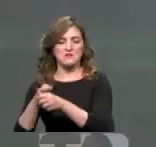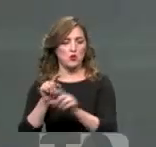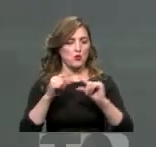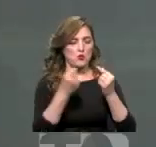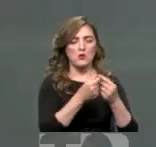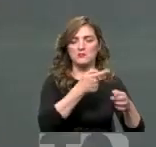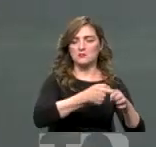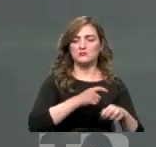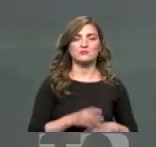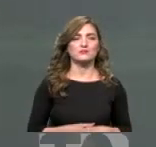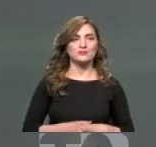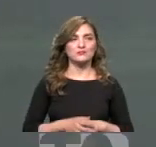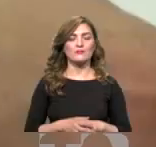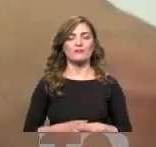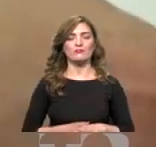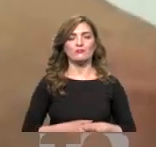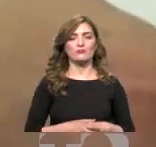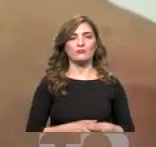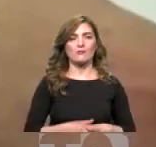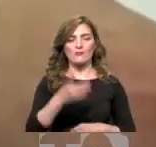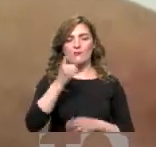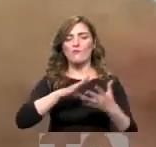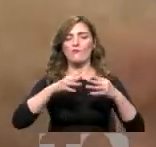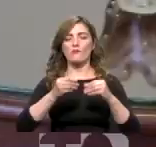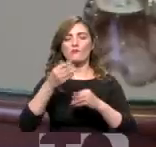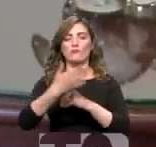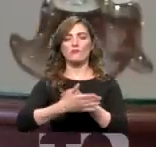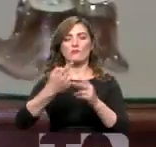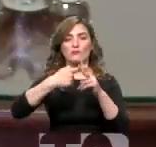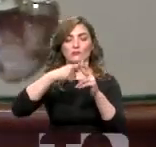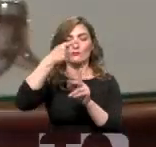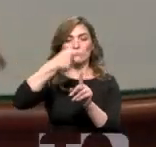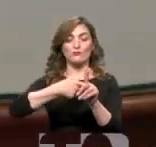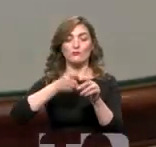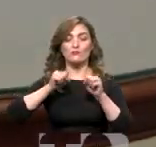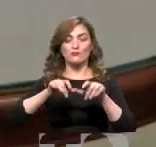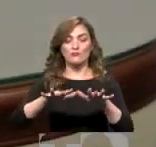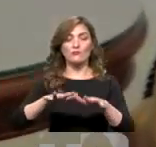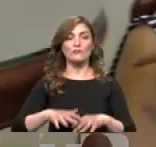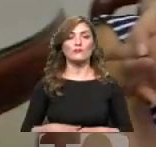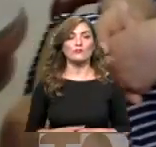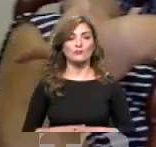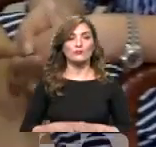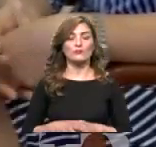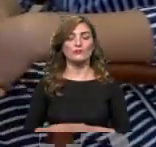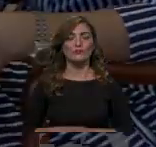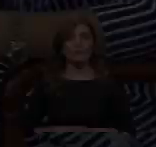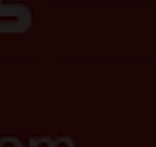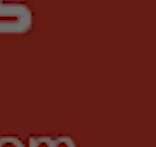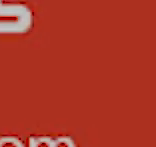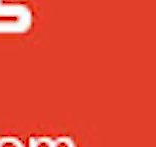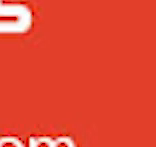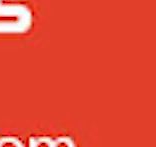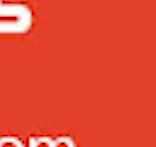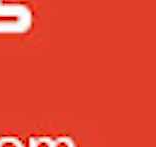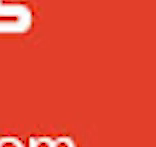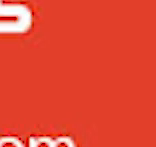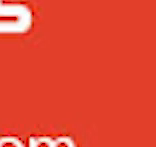deberán sustentar la resolución de sentencias serán a inicios de septiembre. En Quito, María Gracia Costa, 24 horas.